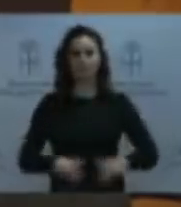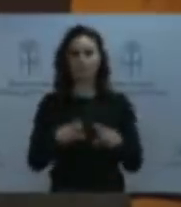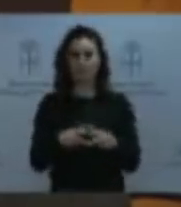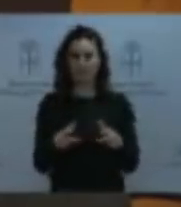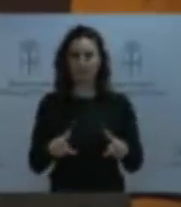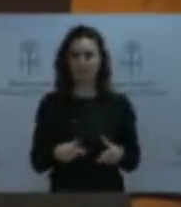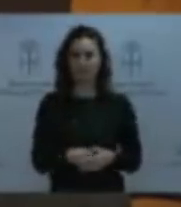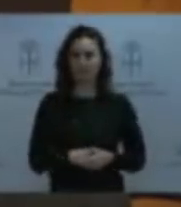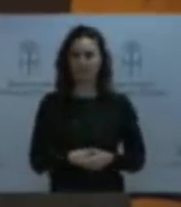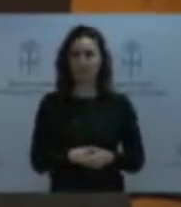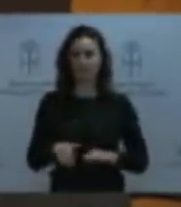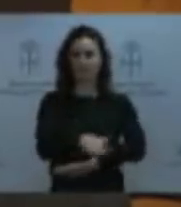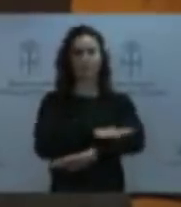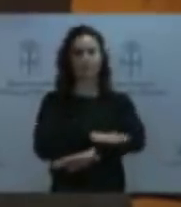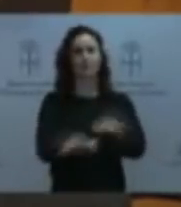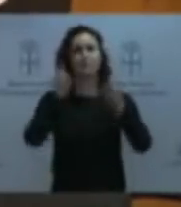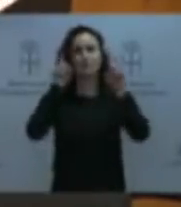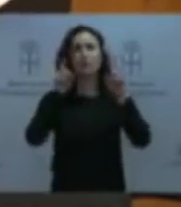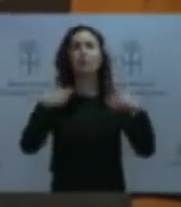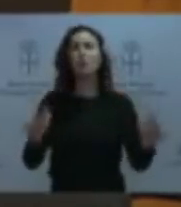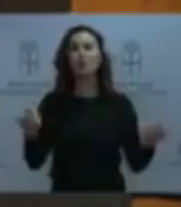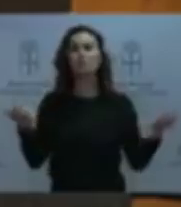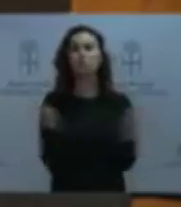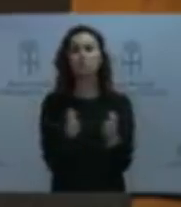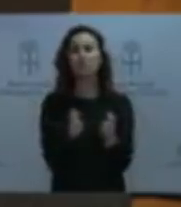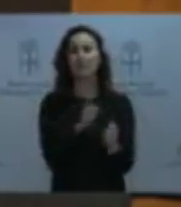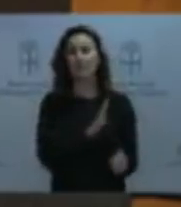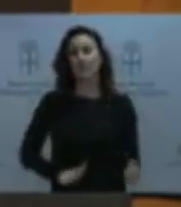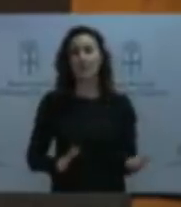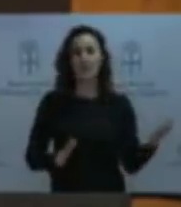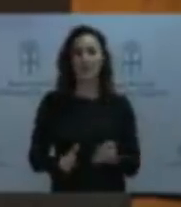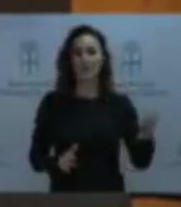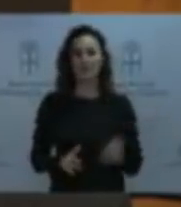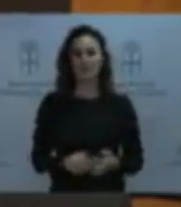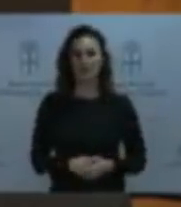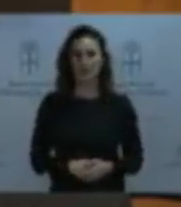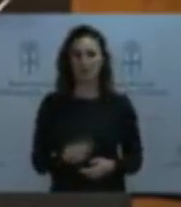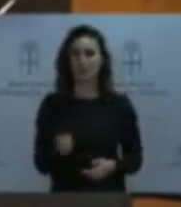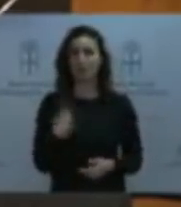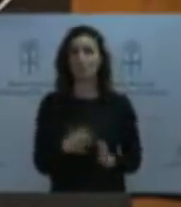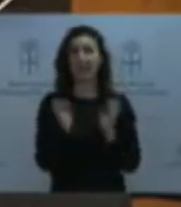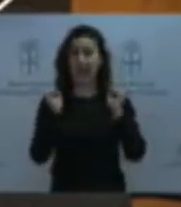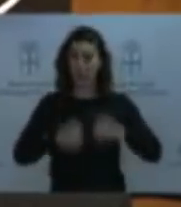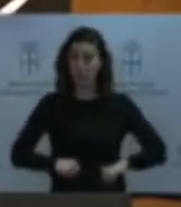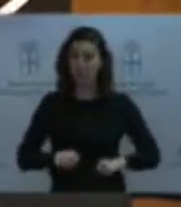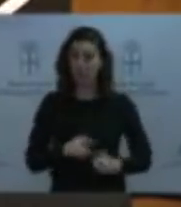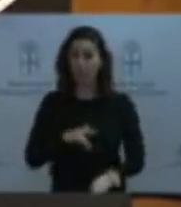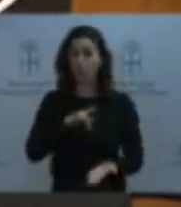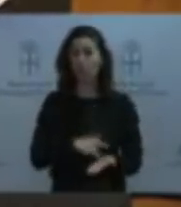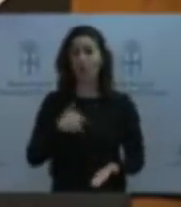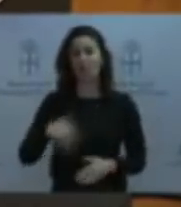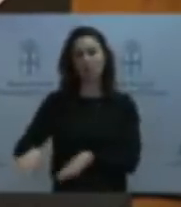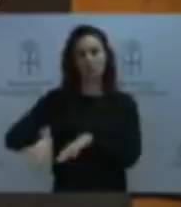la reducción de la temporalidad. Y en base a eso llegamos a un acuerdo. A mi llegada como consejero, la tasa de